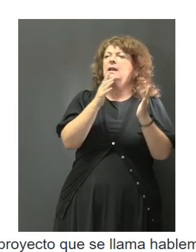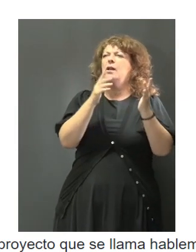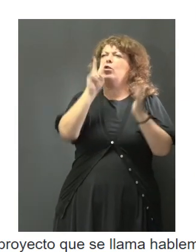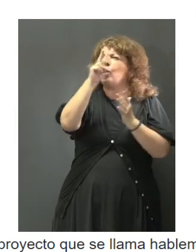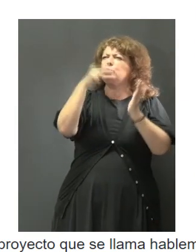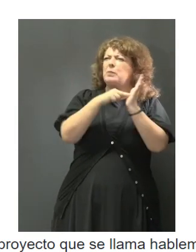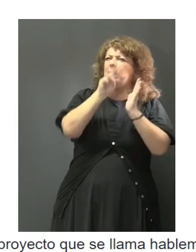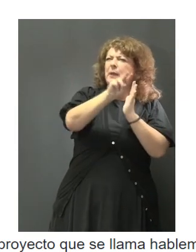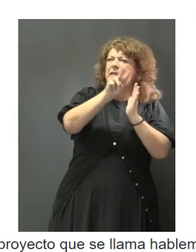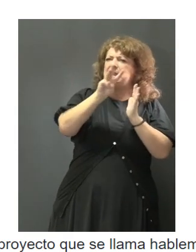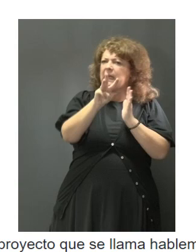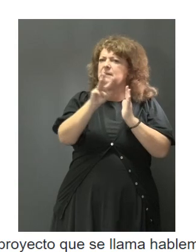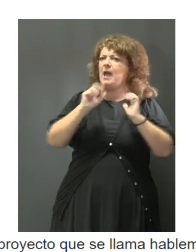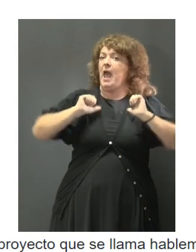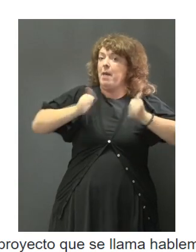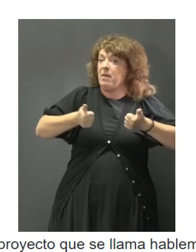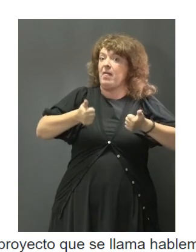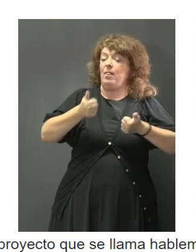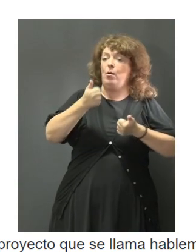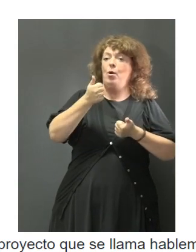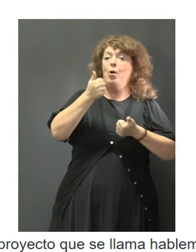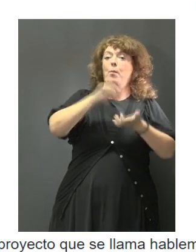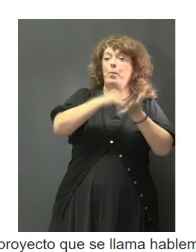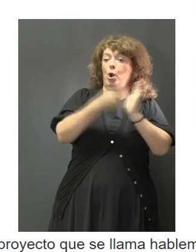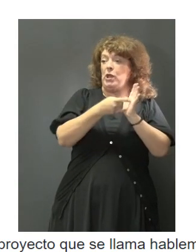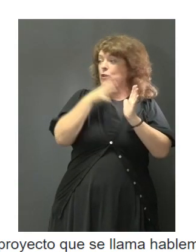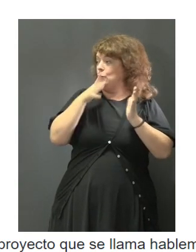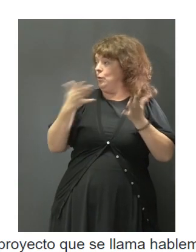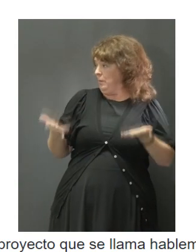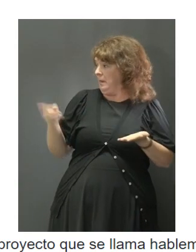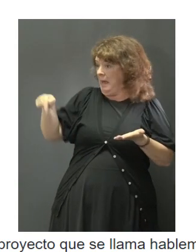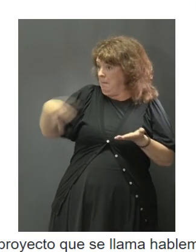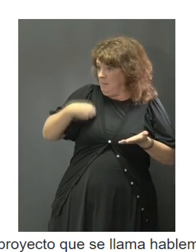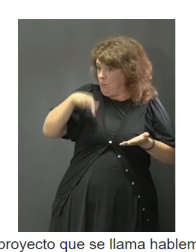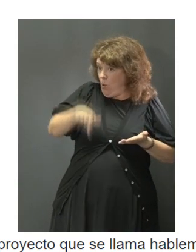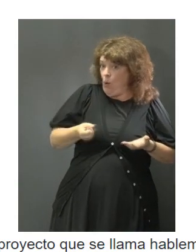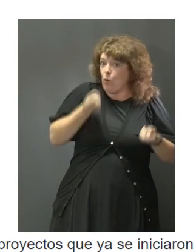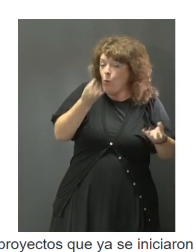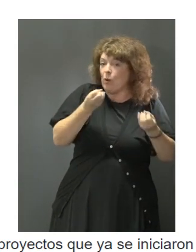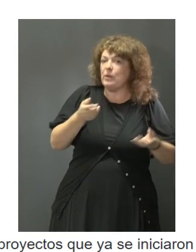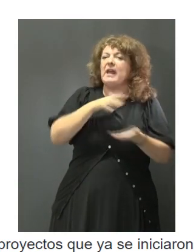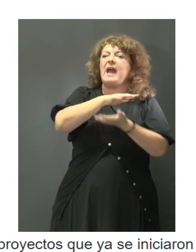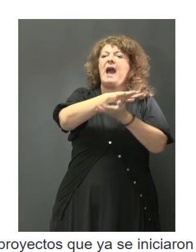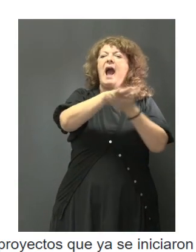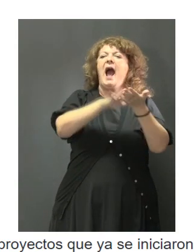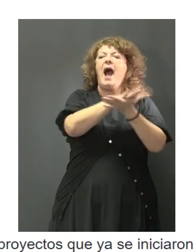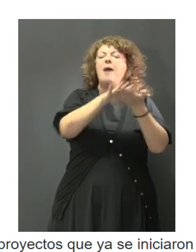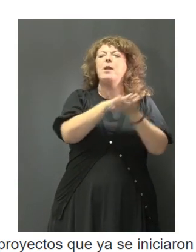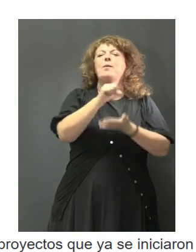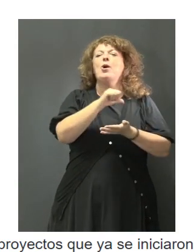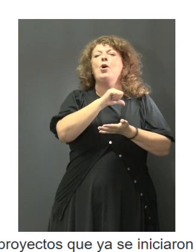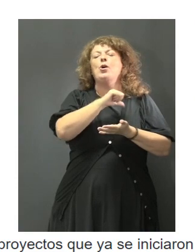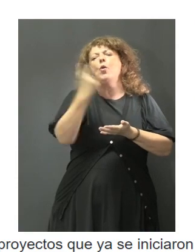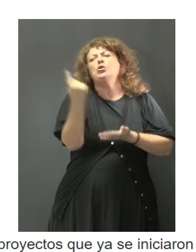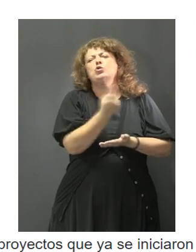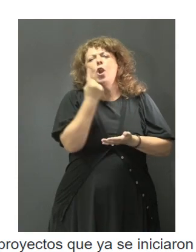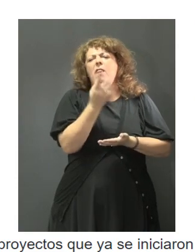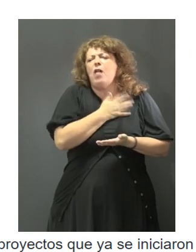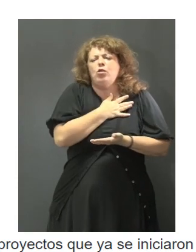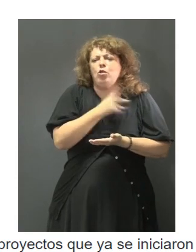iniciado este proyecto que les estoy compartiendo sobre Hablemos de soledad no